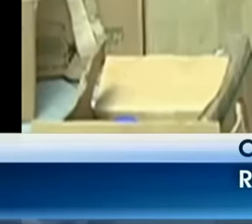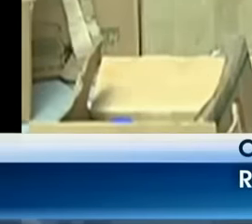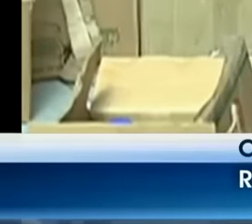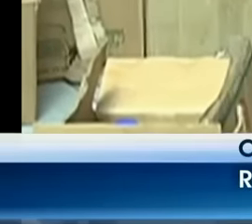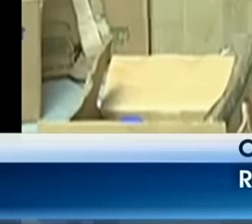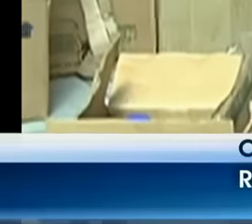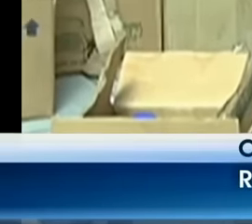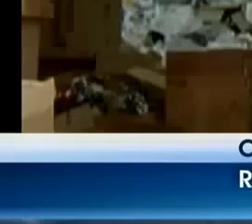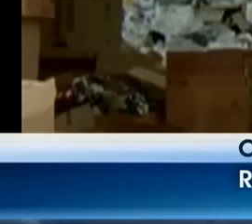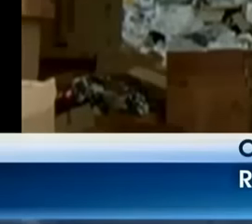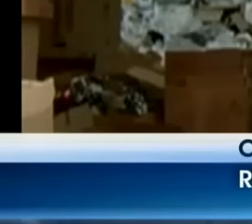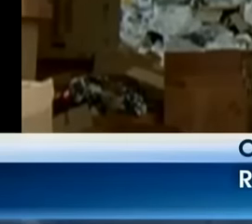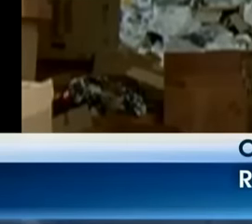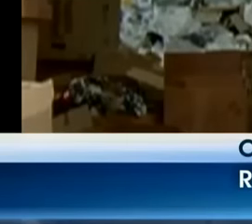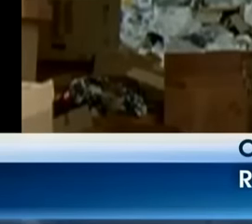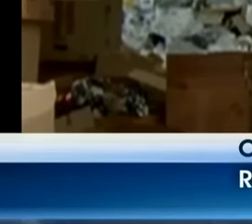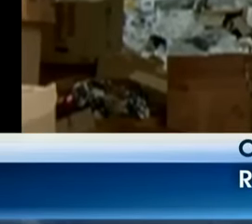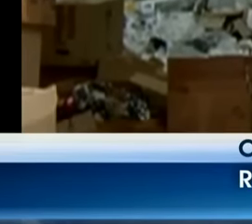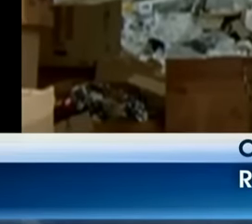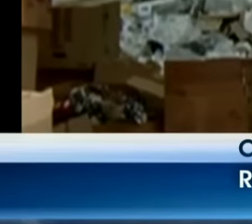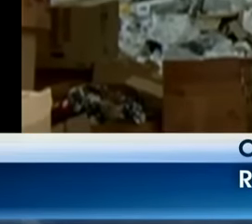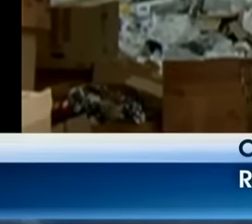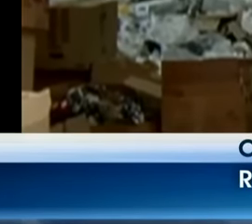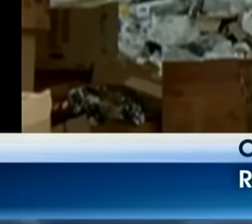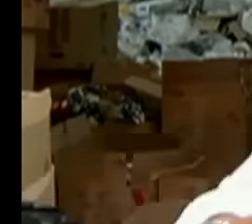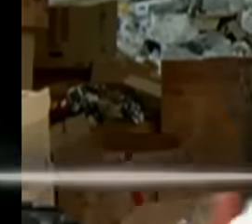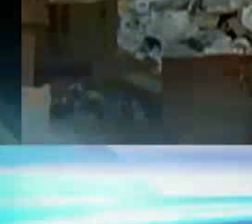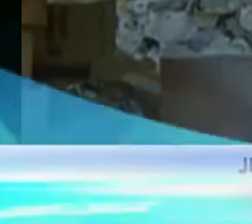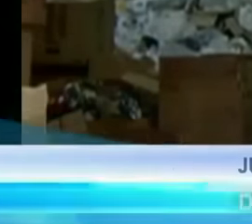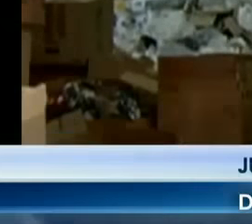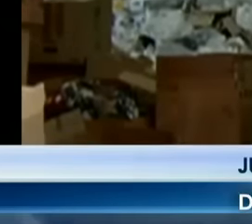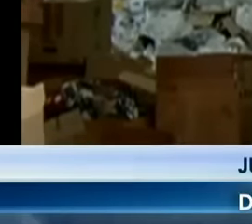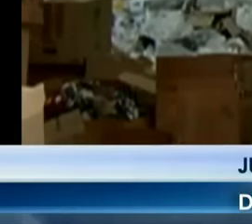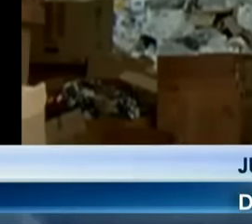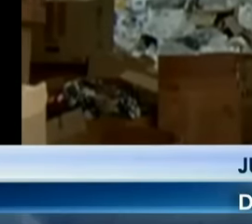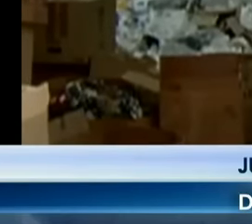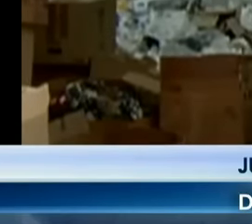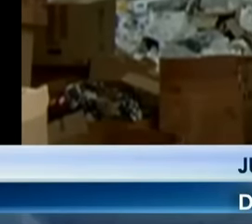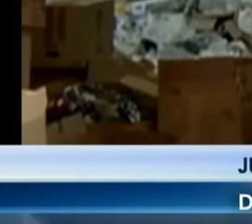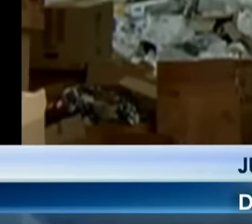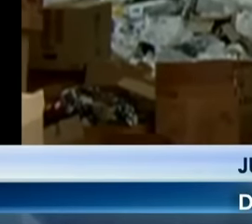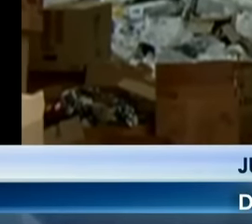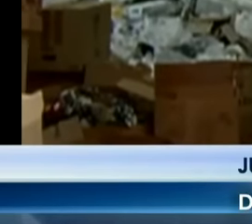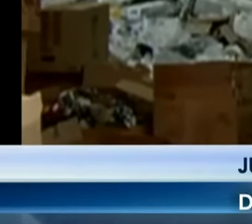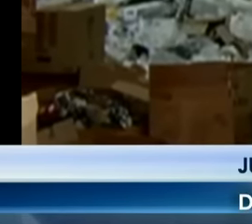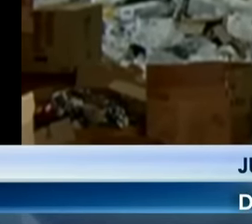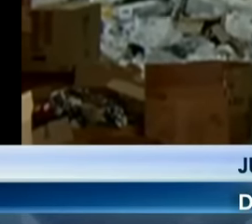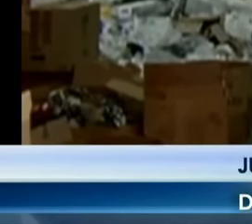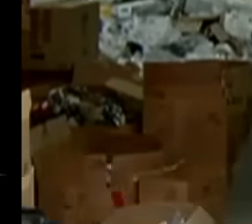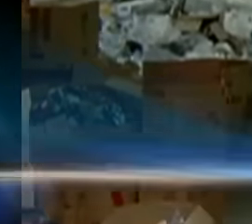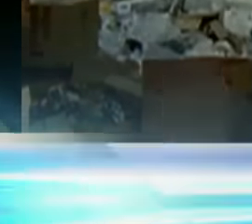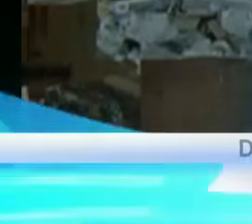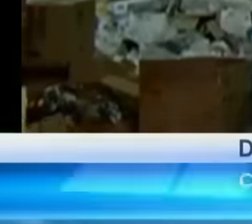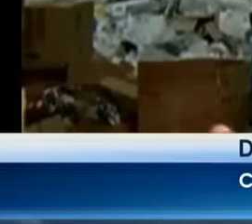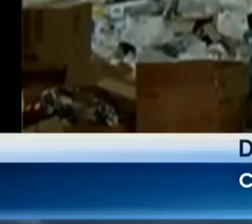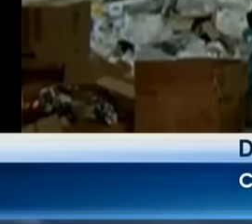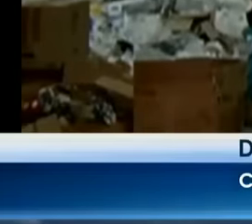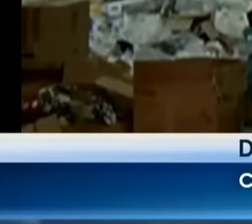de colaboradores. Los jóvenes, adultos, organizaciones como lo están haciendo para que nos sigan ayudando en este proceso